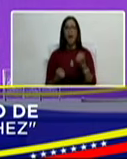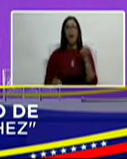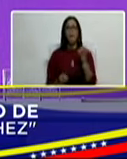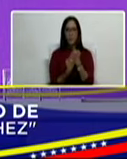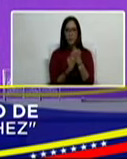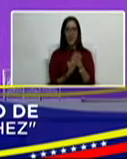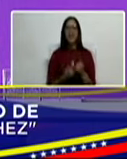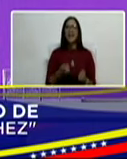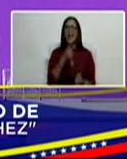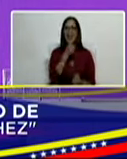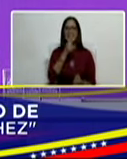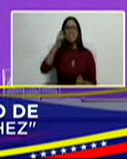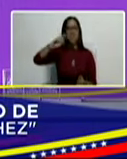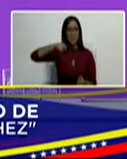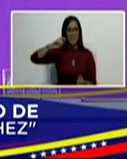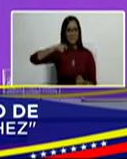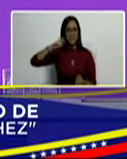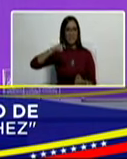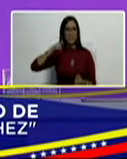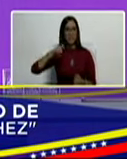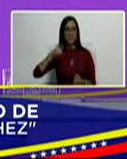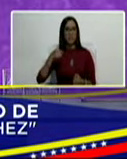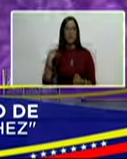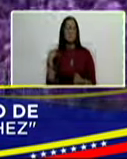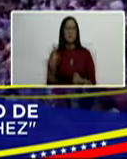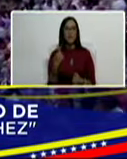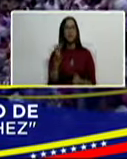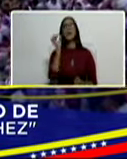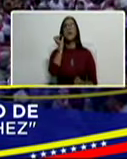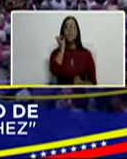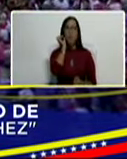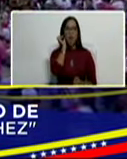a quien lo necesite, priorizando a la mujer.